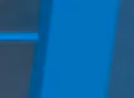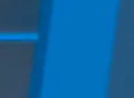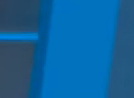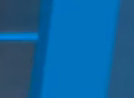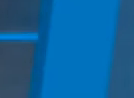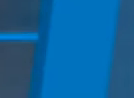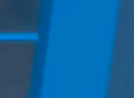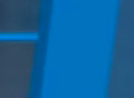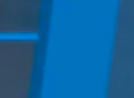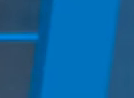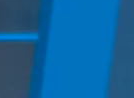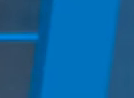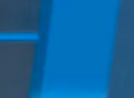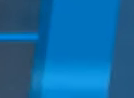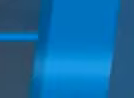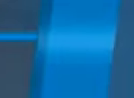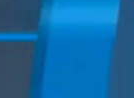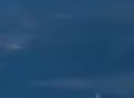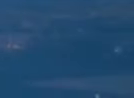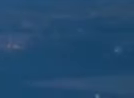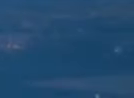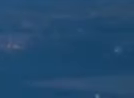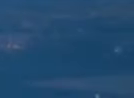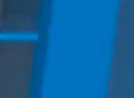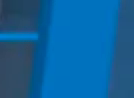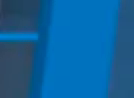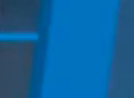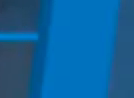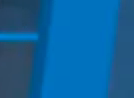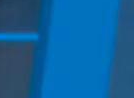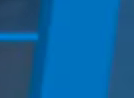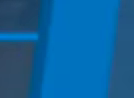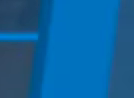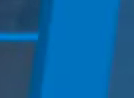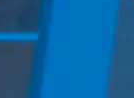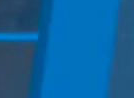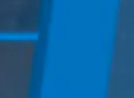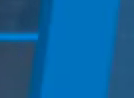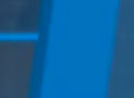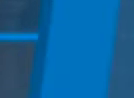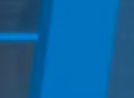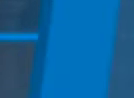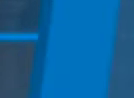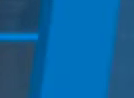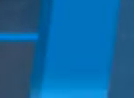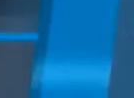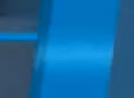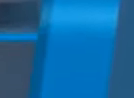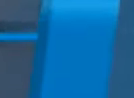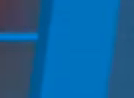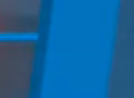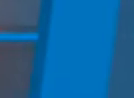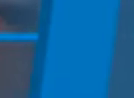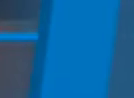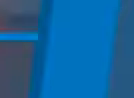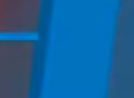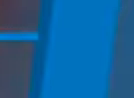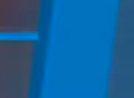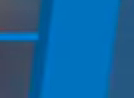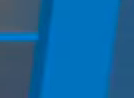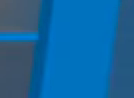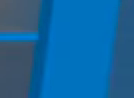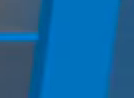egresos 2022, con gran demanda. Continúan jornadas de vacunación ante COVID en la